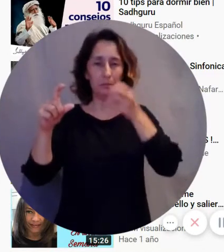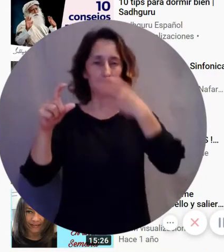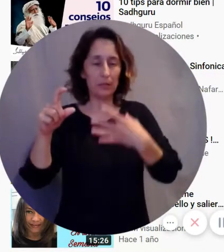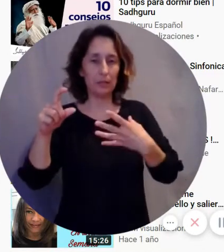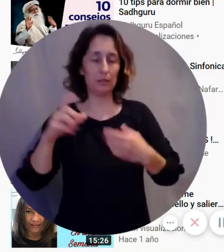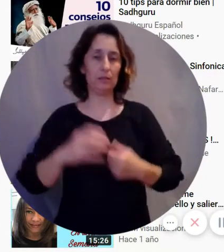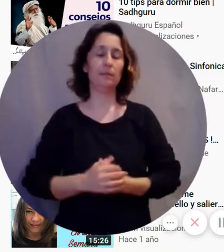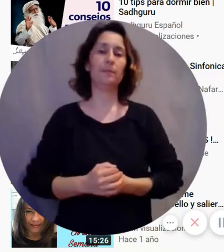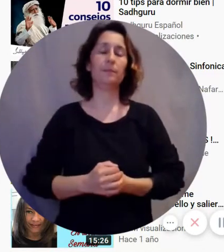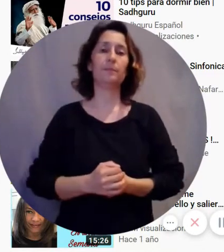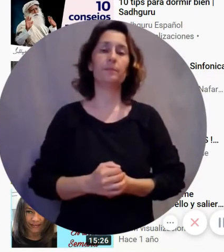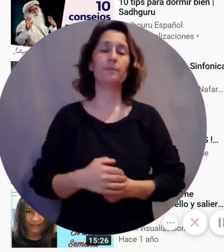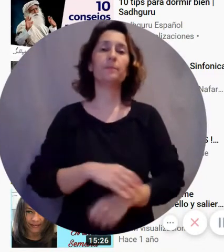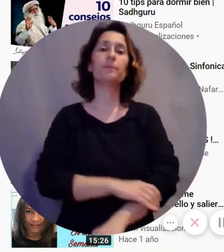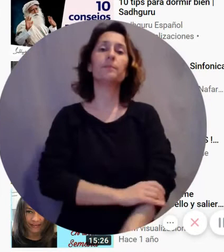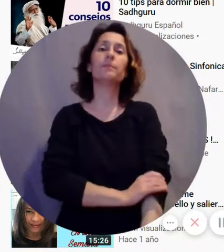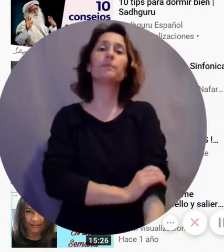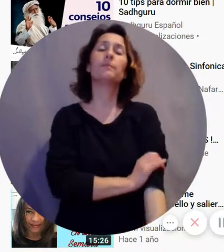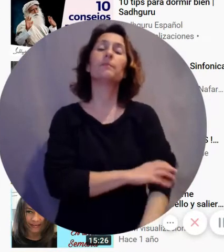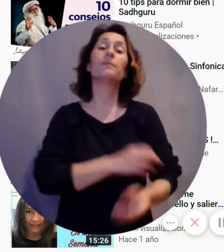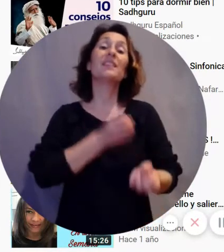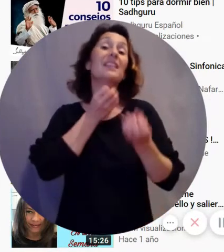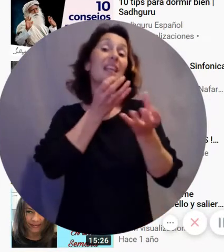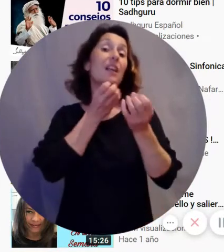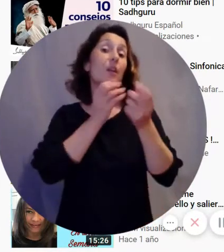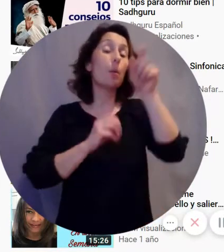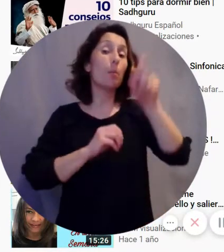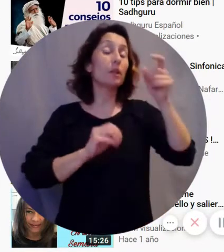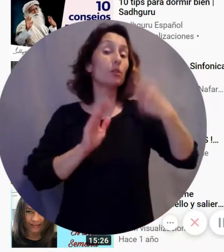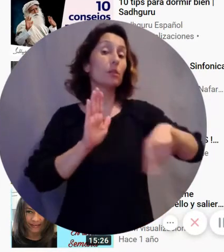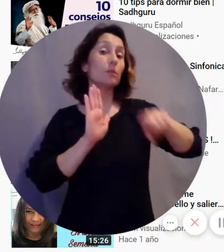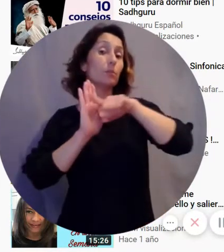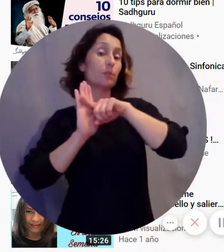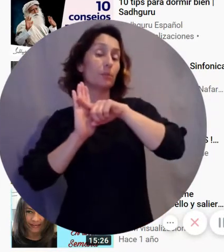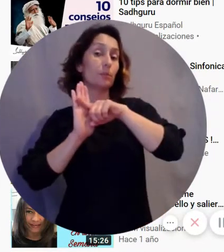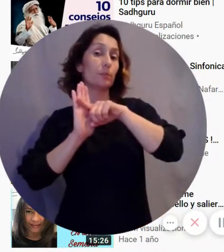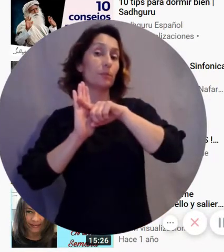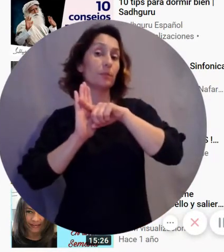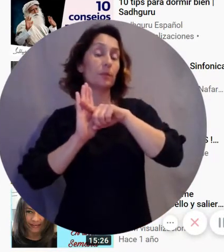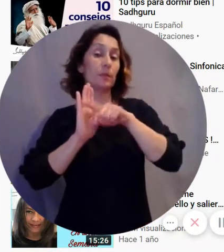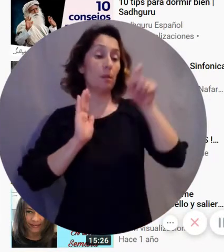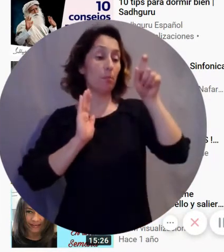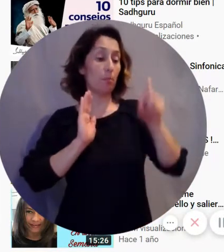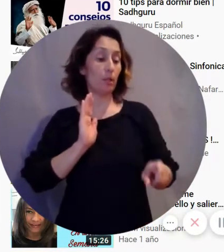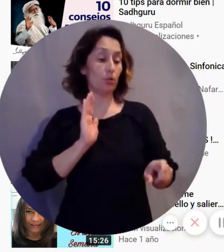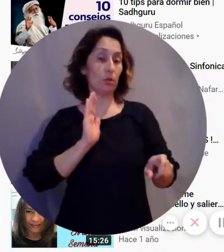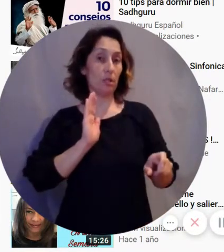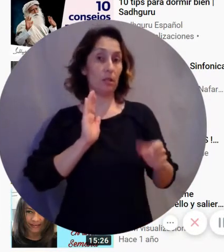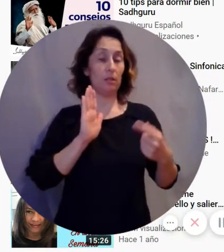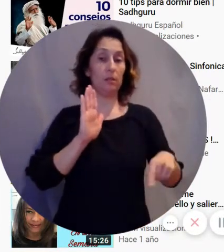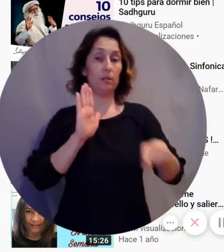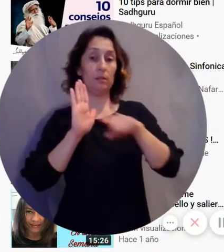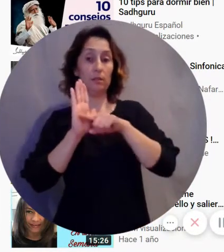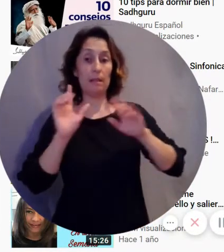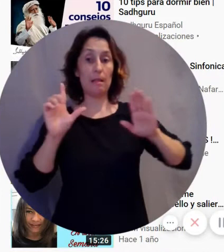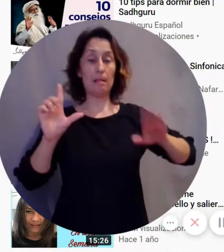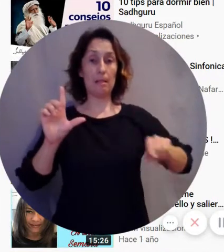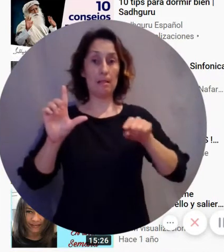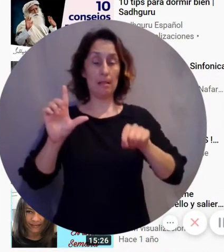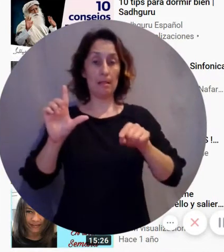Para añadir personas a la declaración, lo hacemos desde el botón Agregar miembro a la familia, de la parte inferior derecha de la barra de